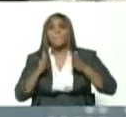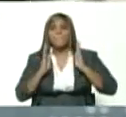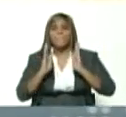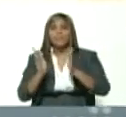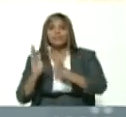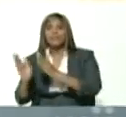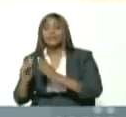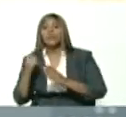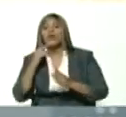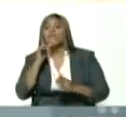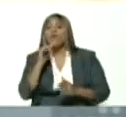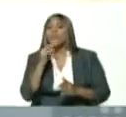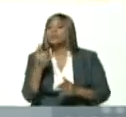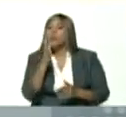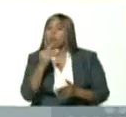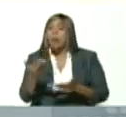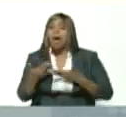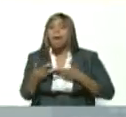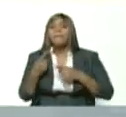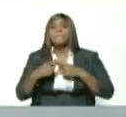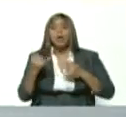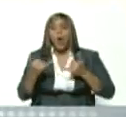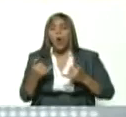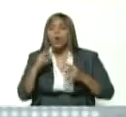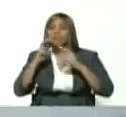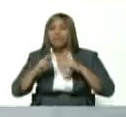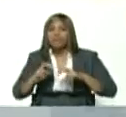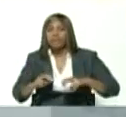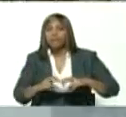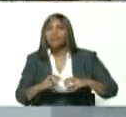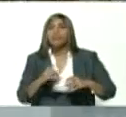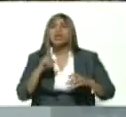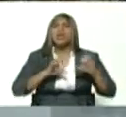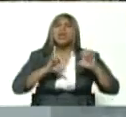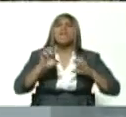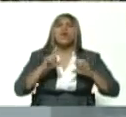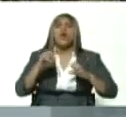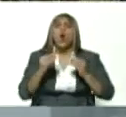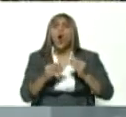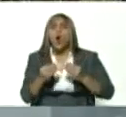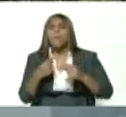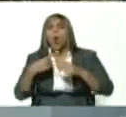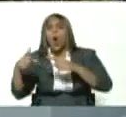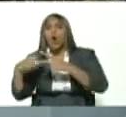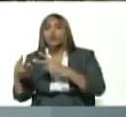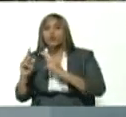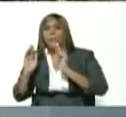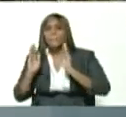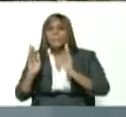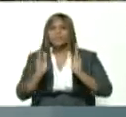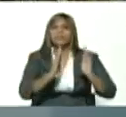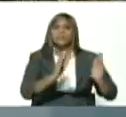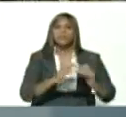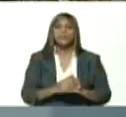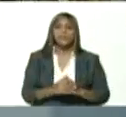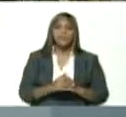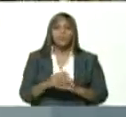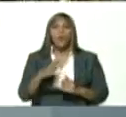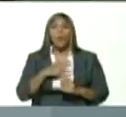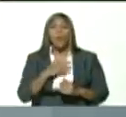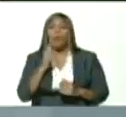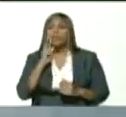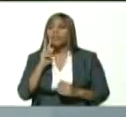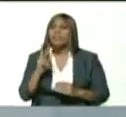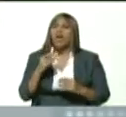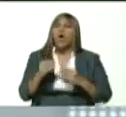estamos levantando, así como también estudiando cómo se encuentra el resto de los corredores de aquí y de la UCB para acometer